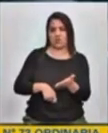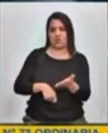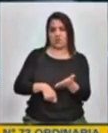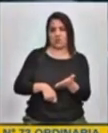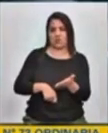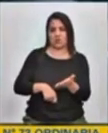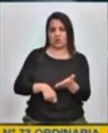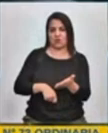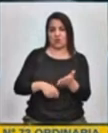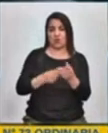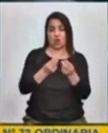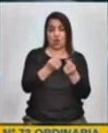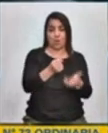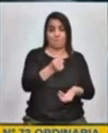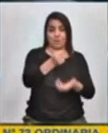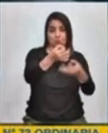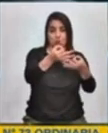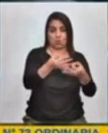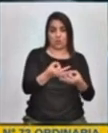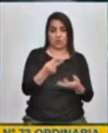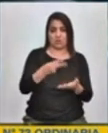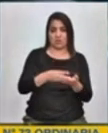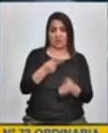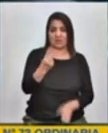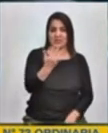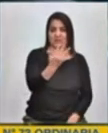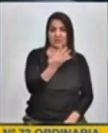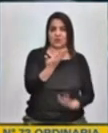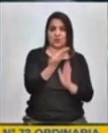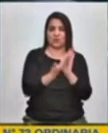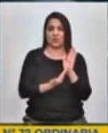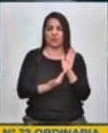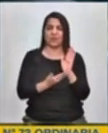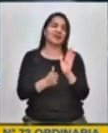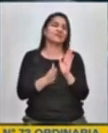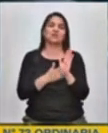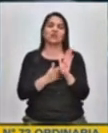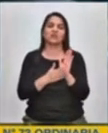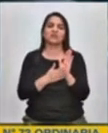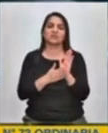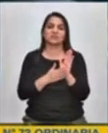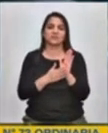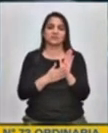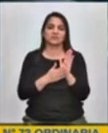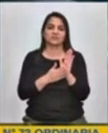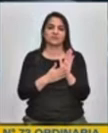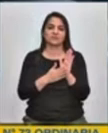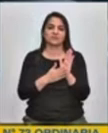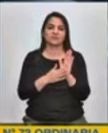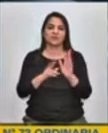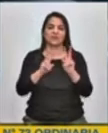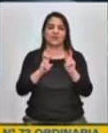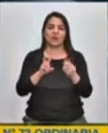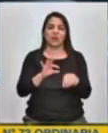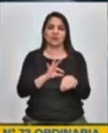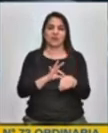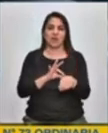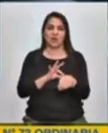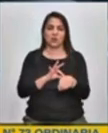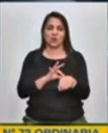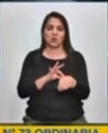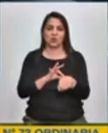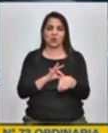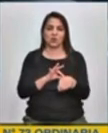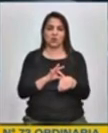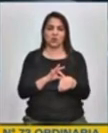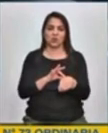presupuesto 2025, en donde se establece, en la parte que dice relación con salud, que se